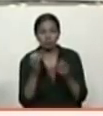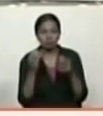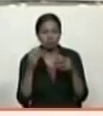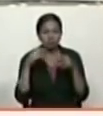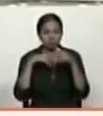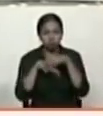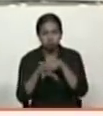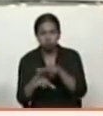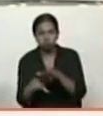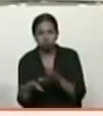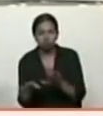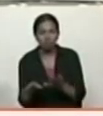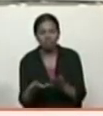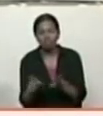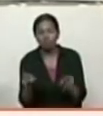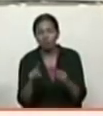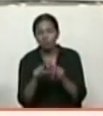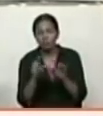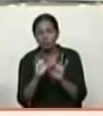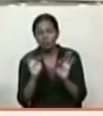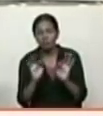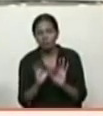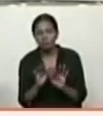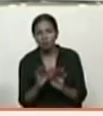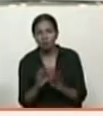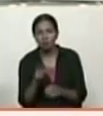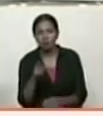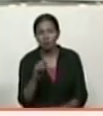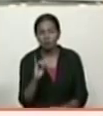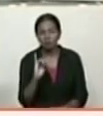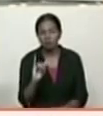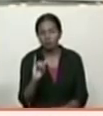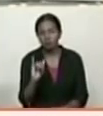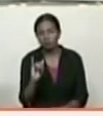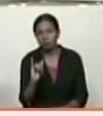régimen racista de entonces de Sudáfrica, el